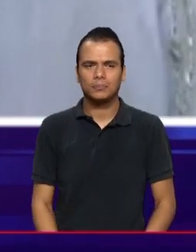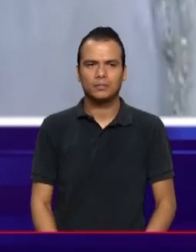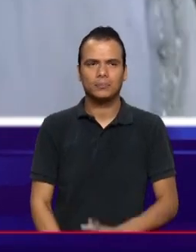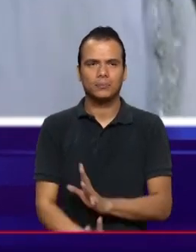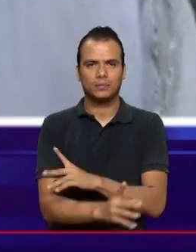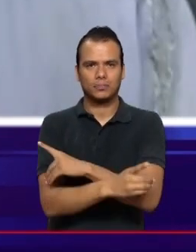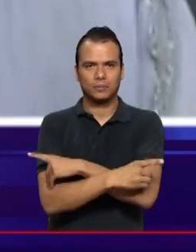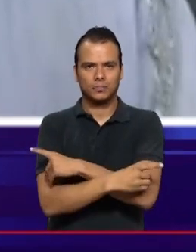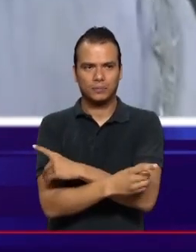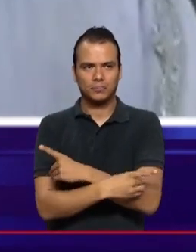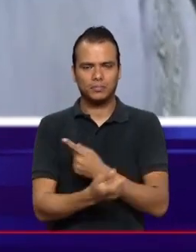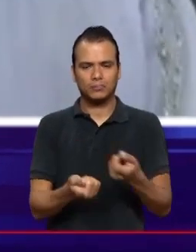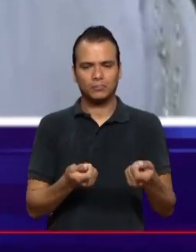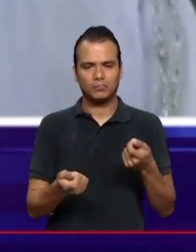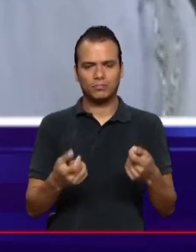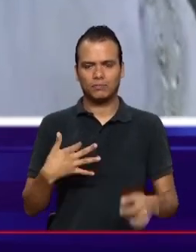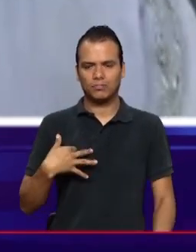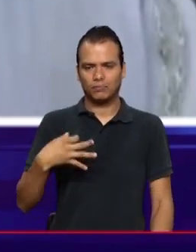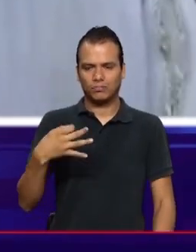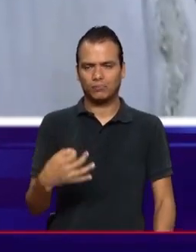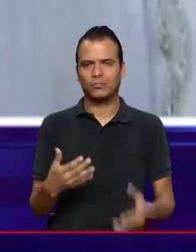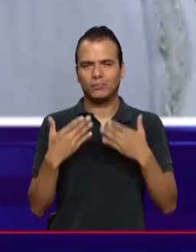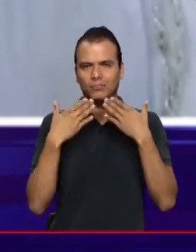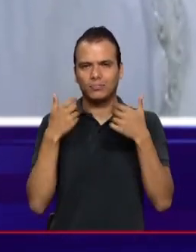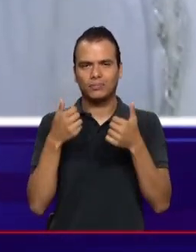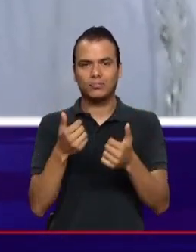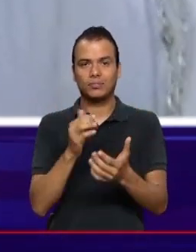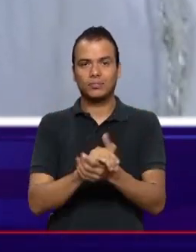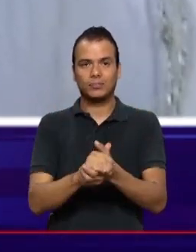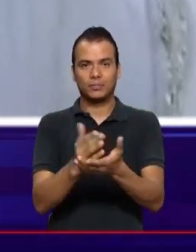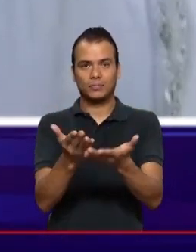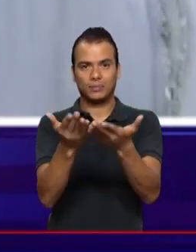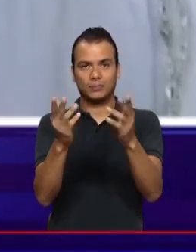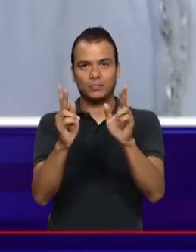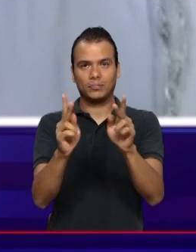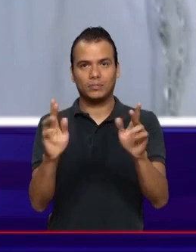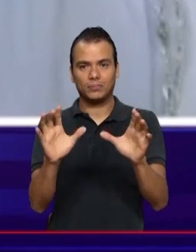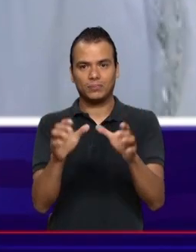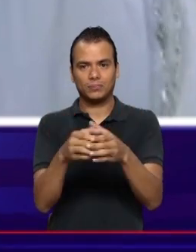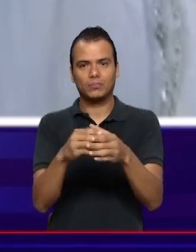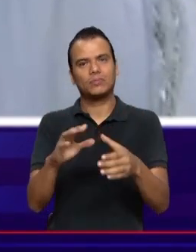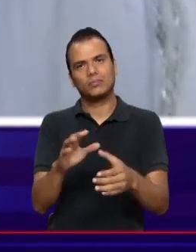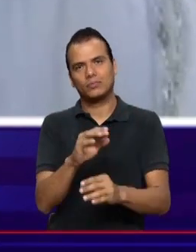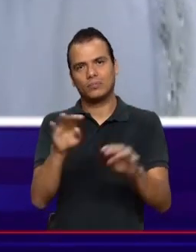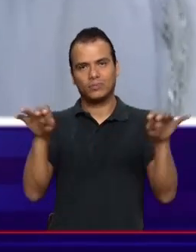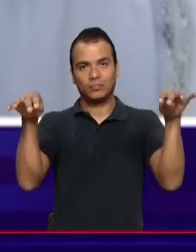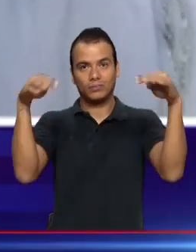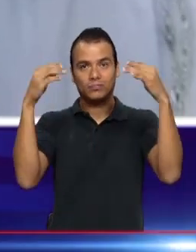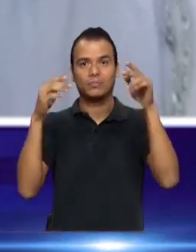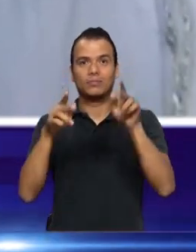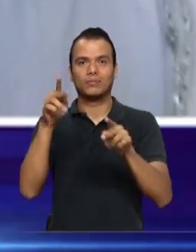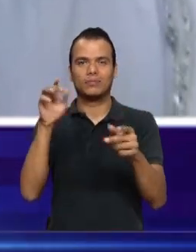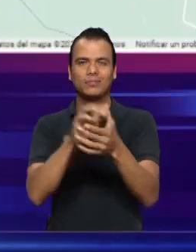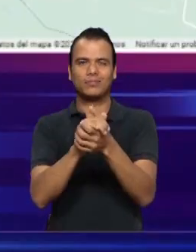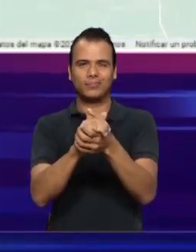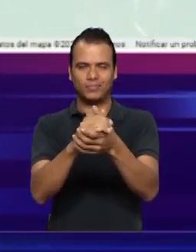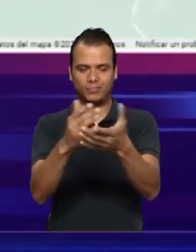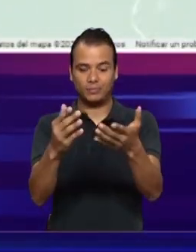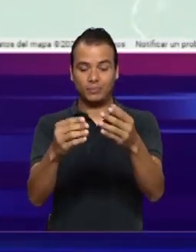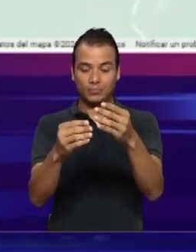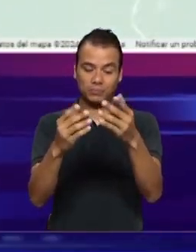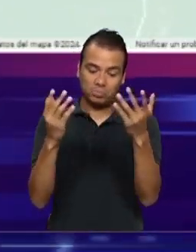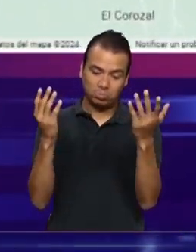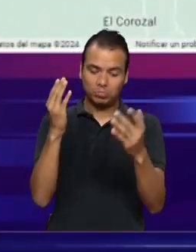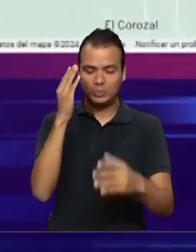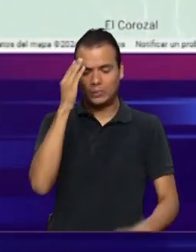Disciplina, prudencia, cortesía, muy buenos días, Gigi, un saludo especial para ti, para toda la mesa de trabajo, principalmente para todos nuestros televidentes. Aunque